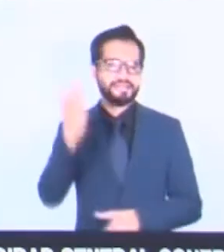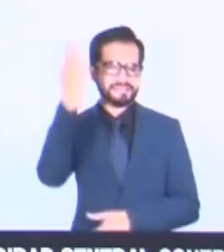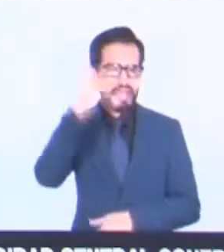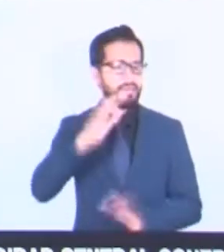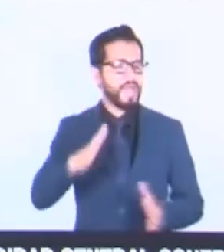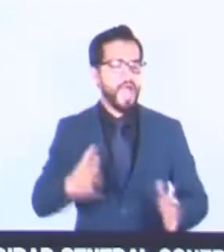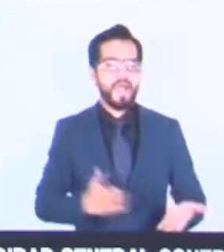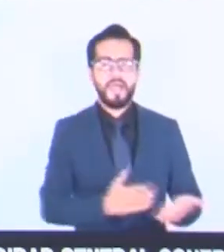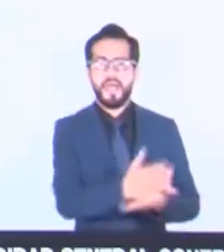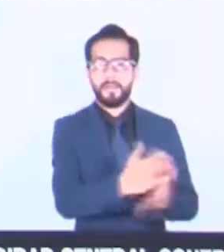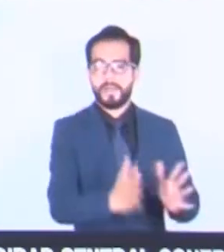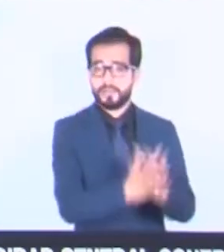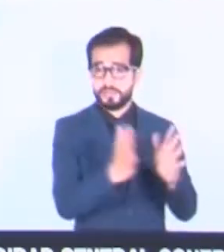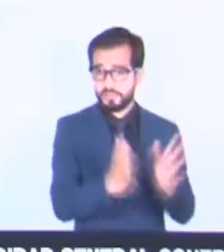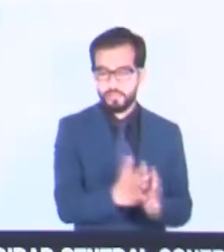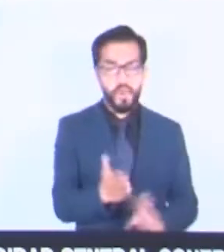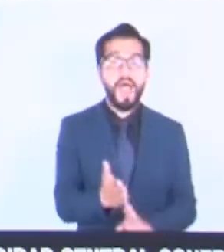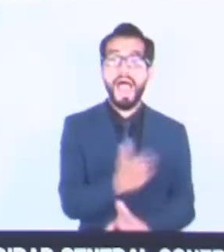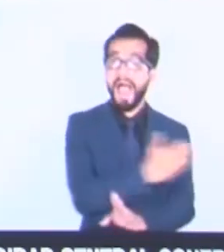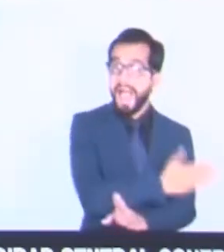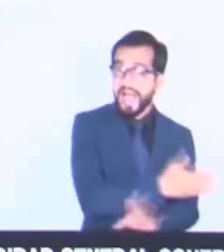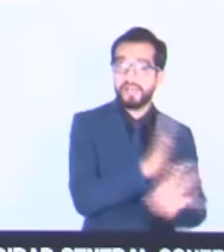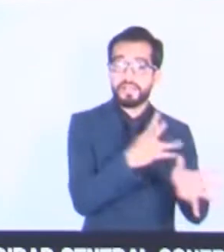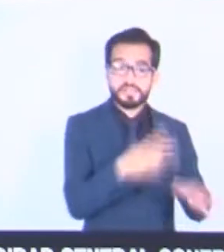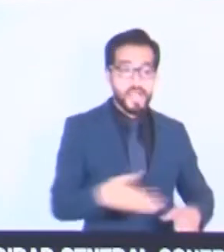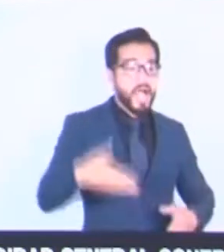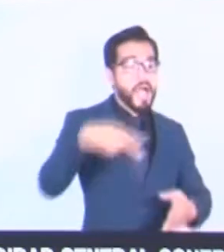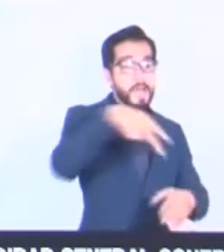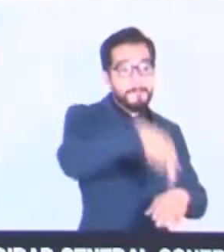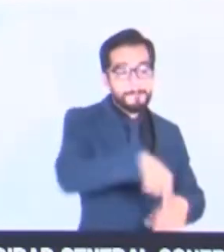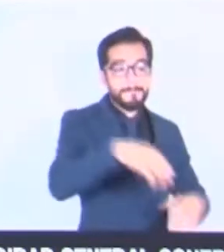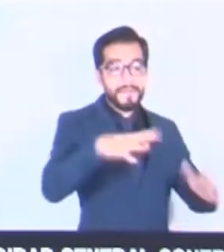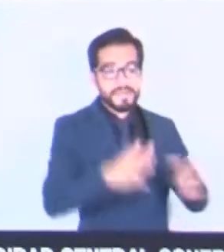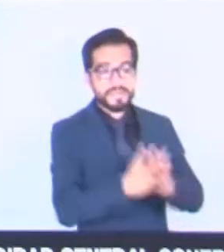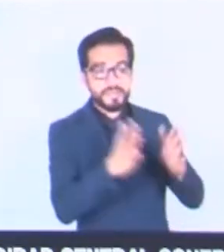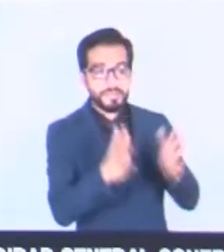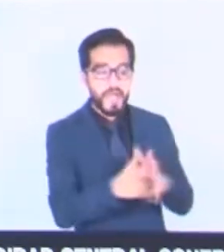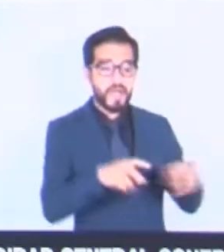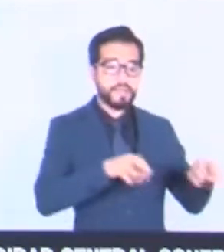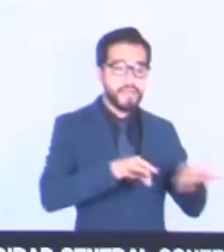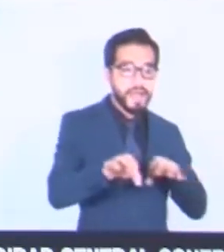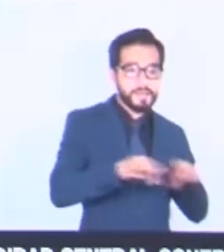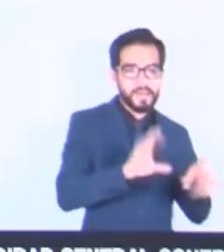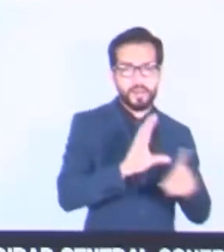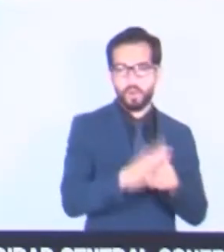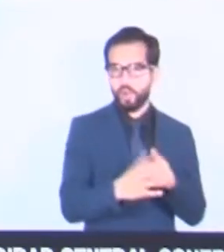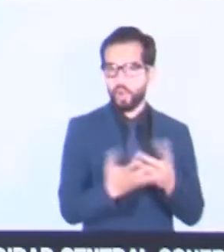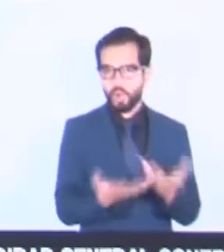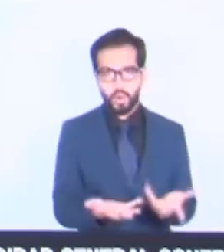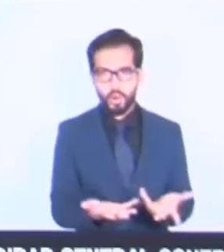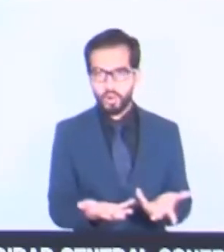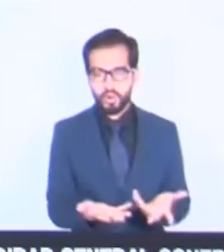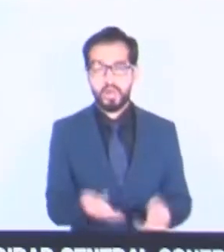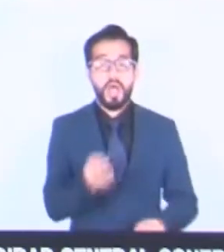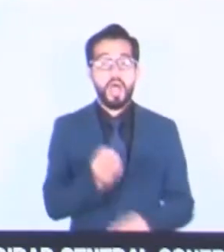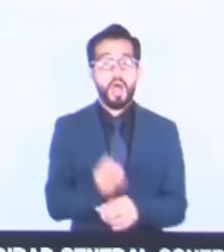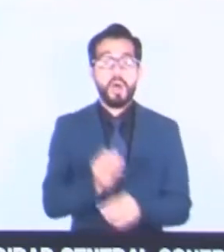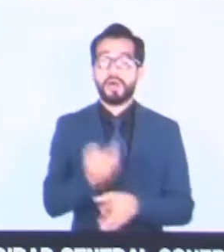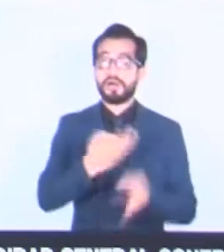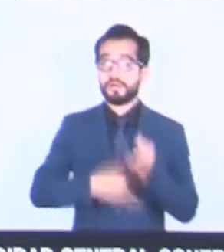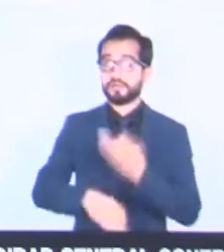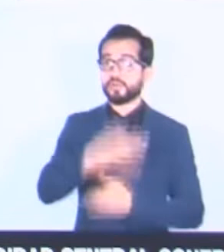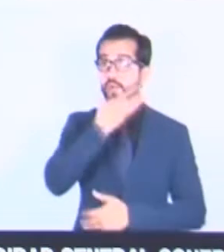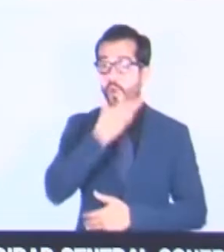involucró, ya estuvo presente en los trabajos de la comisión. Ahorita, todos los